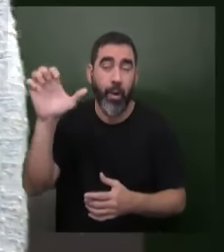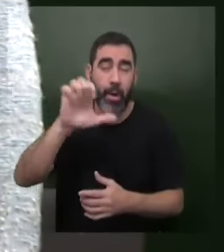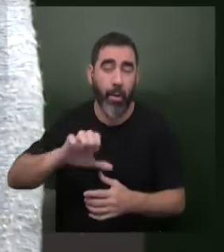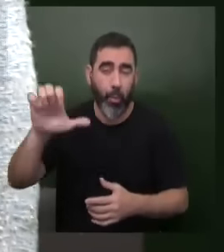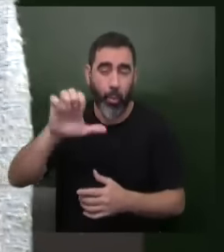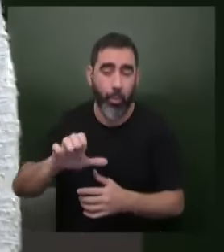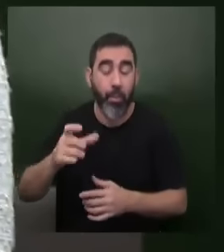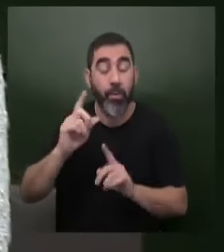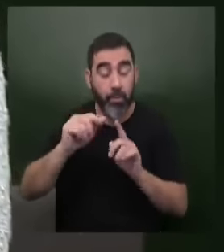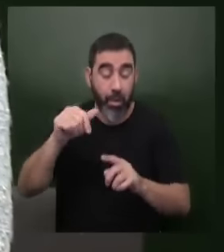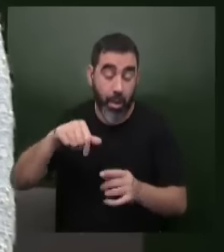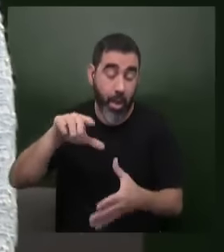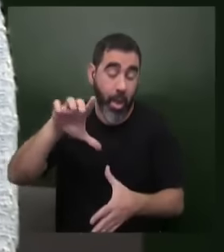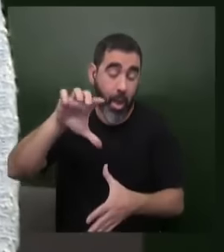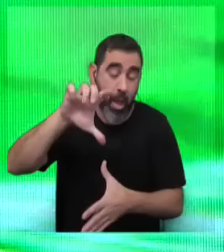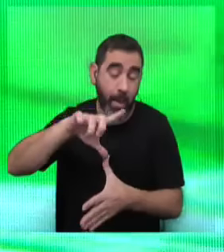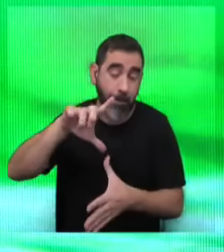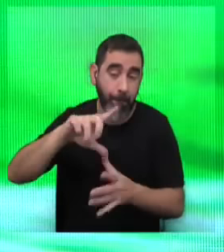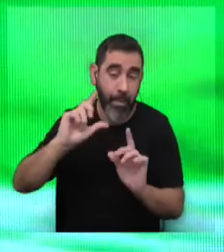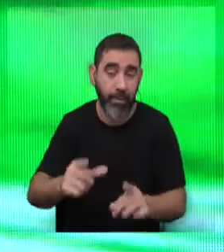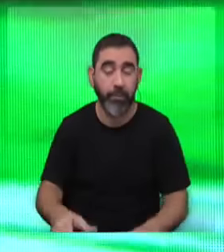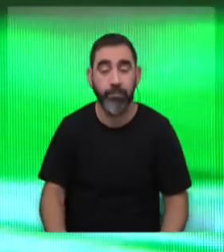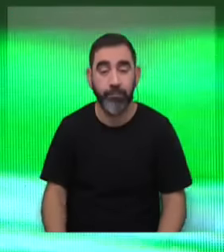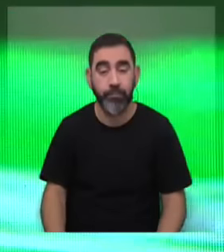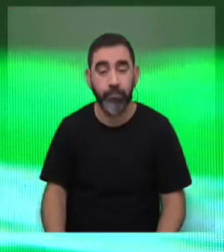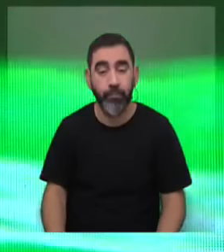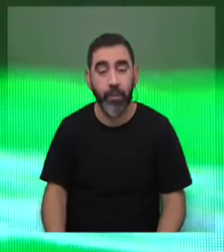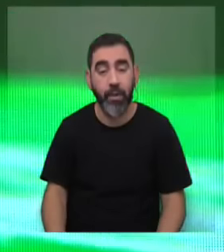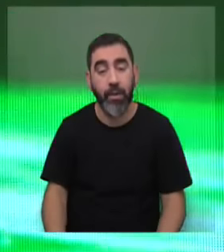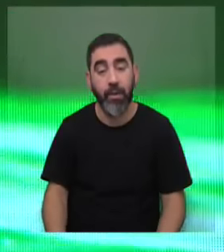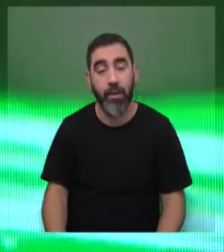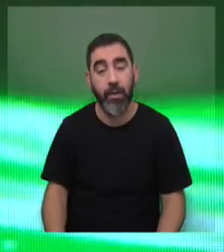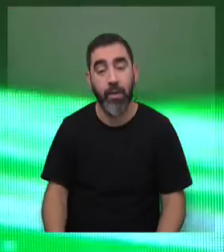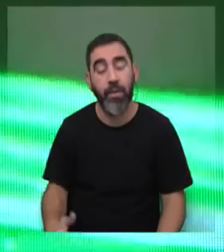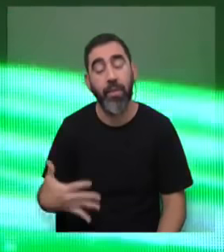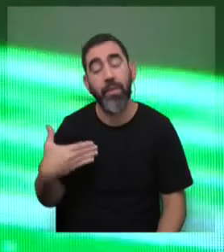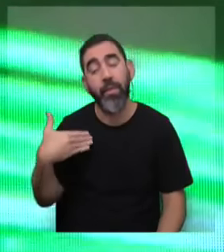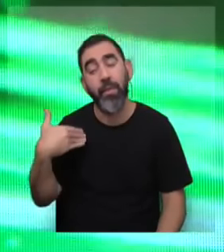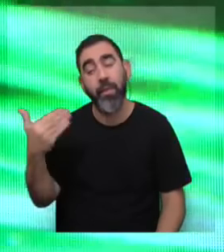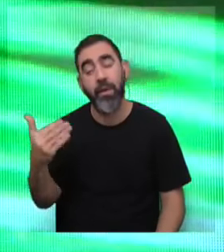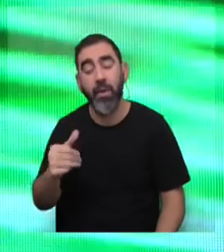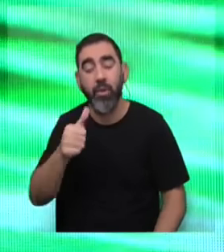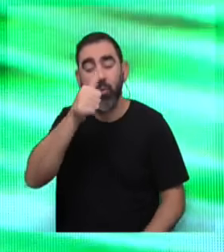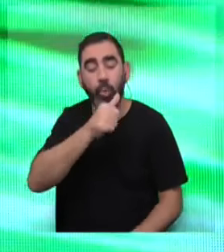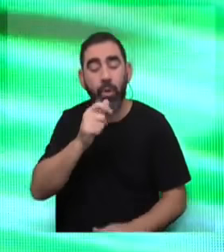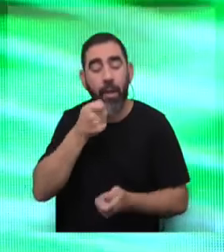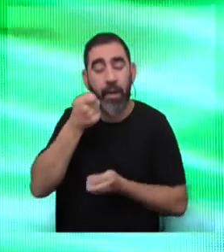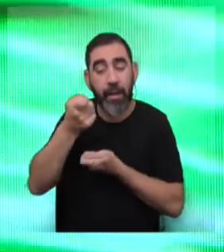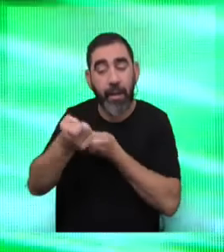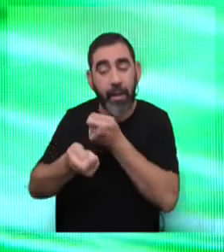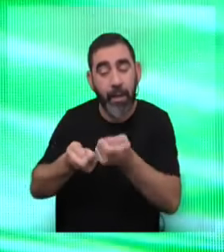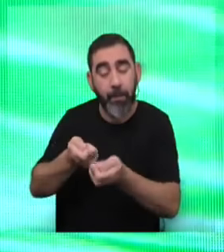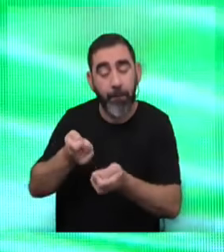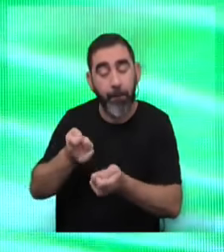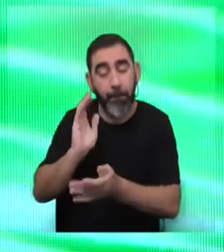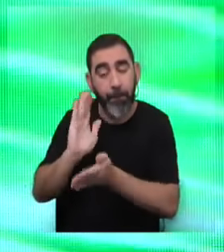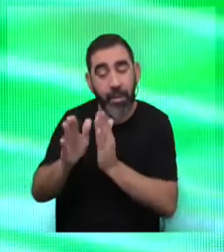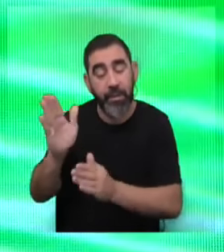pero pero también acá en en América no la derecha es esas soluciones represivas de la derecha sin